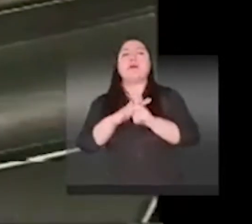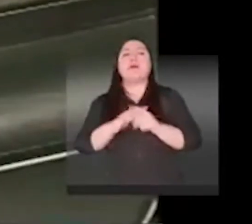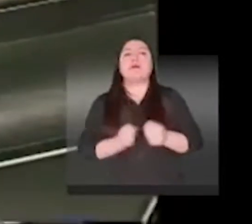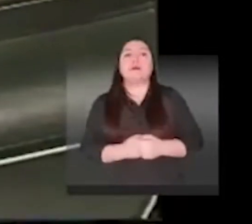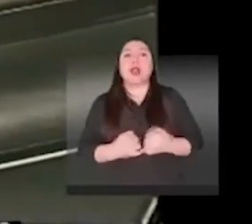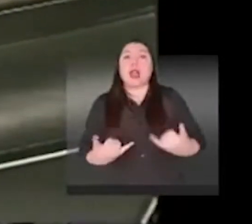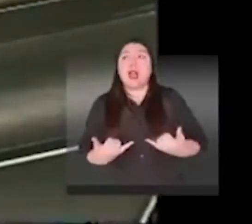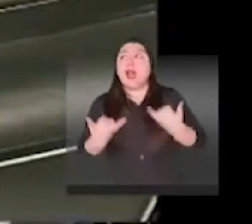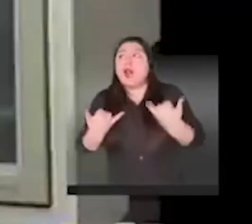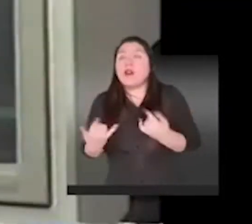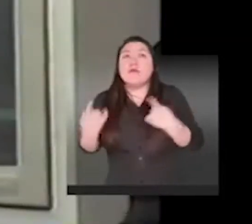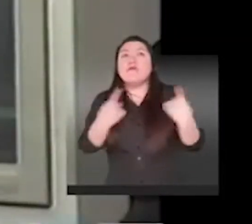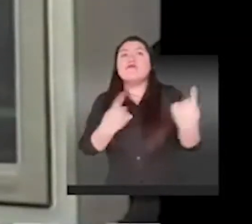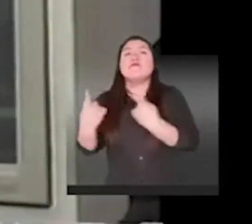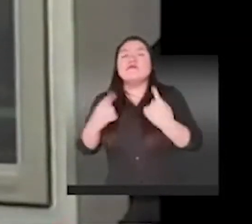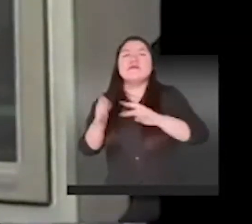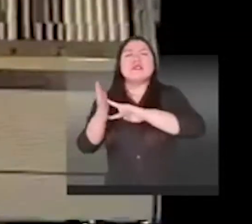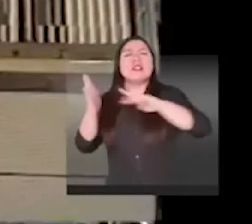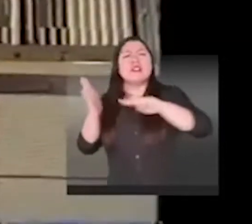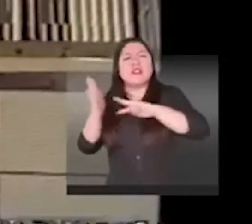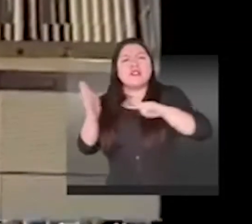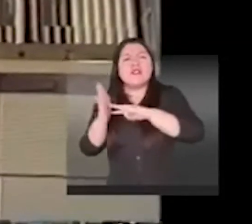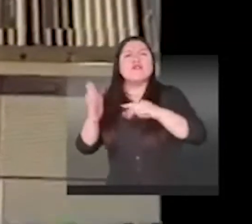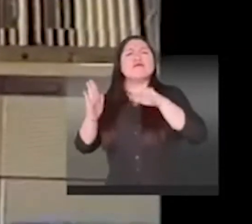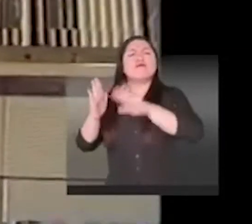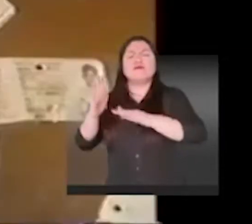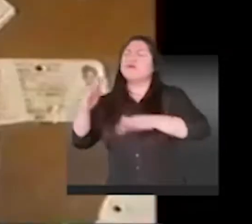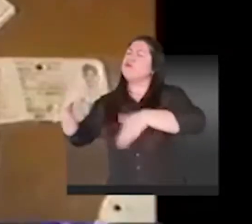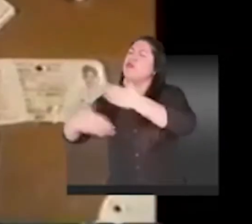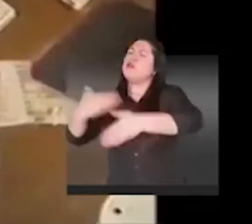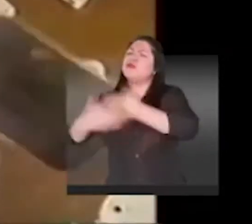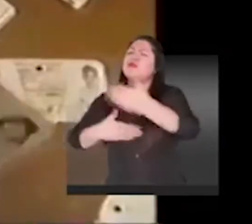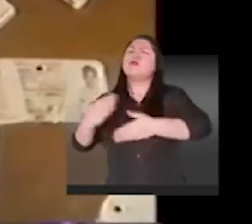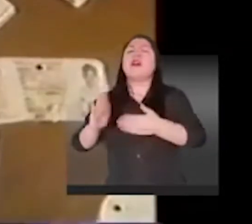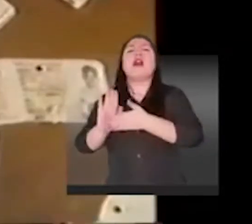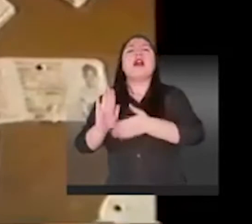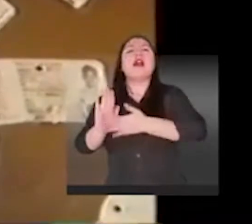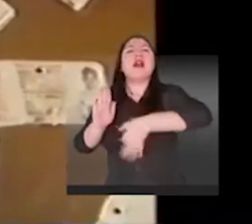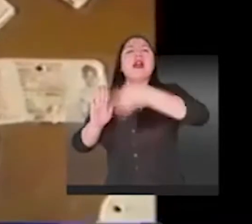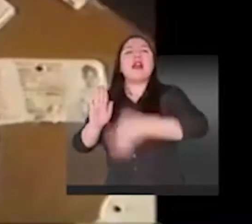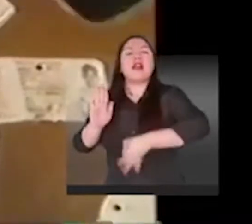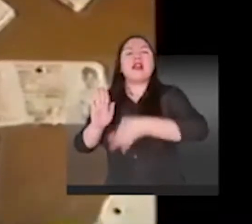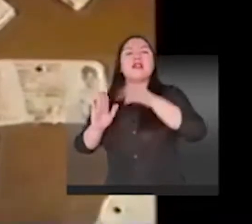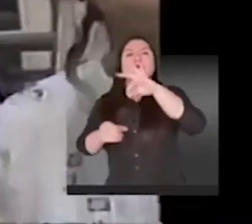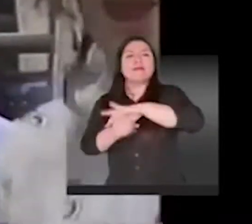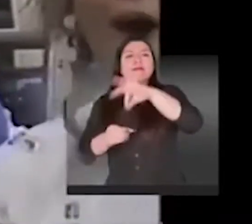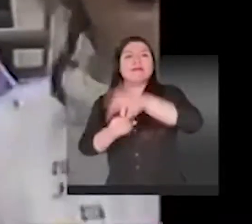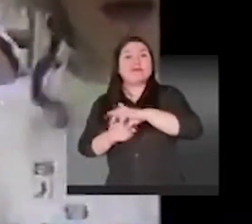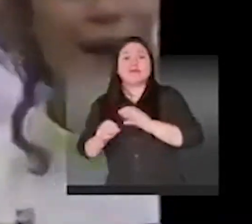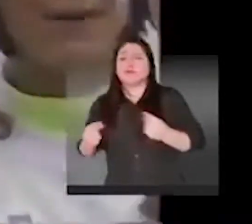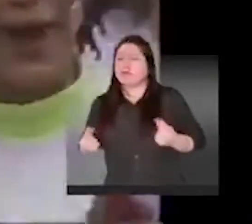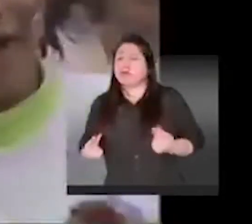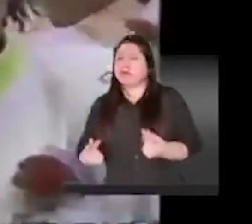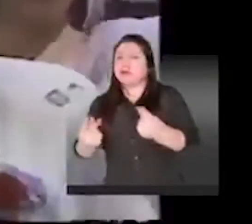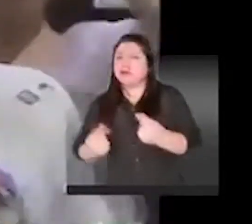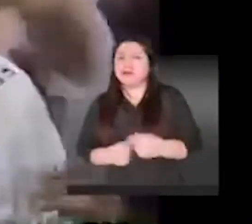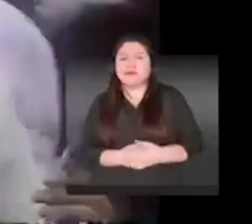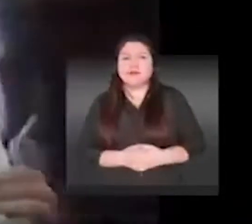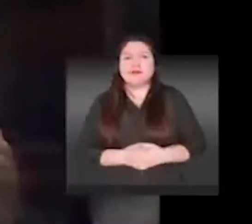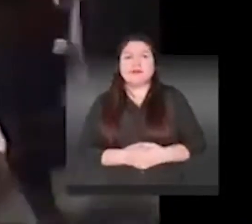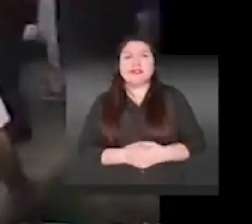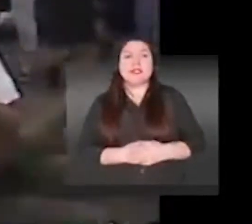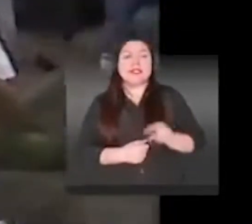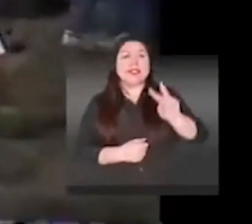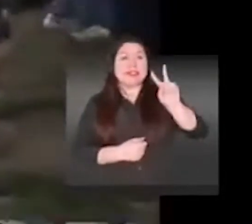infraestructura tendiente a desarrollar procesos y procedimientos que garanticen elecciones ágiles. La